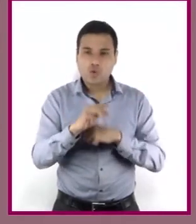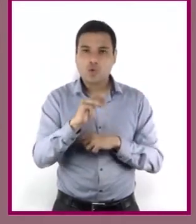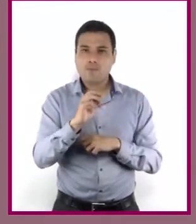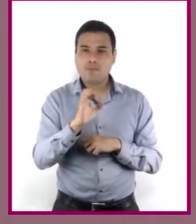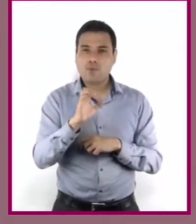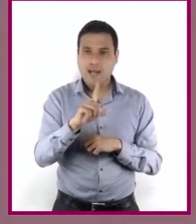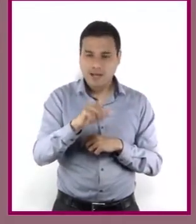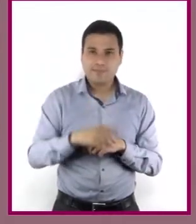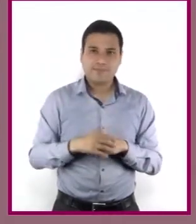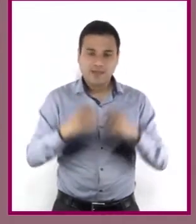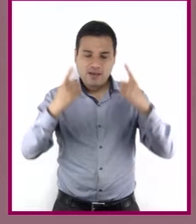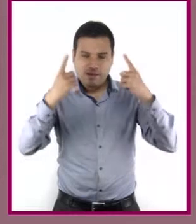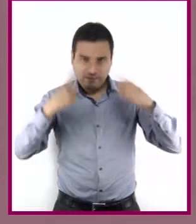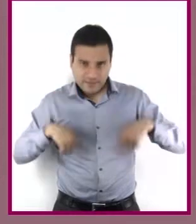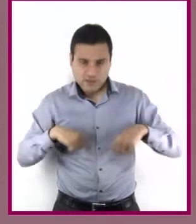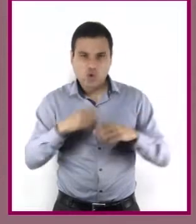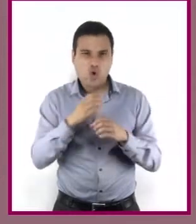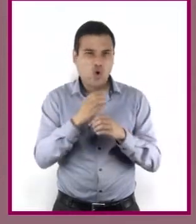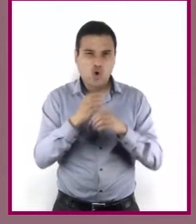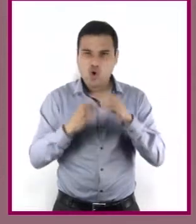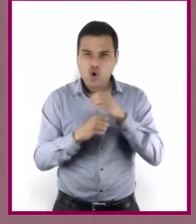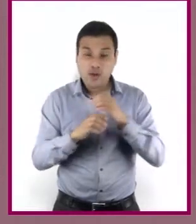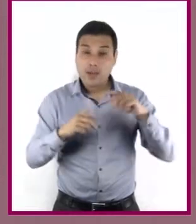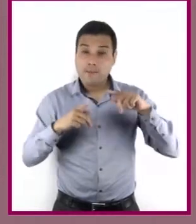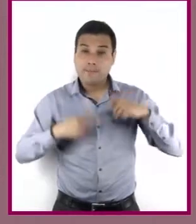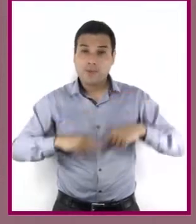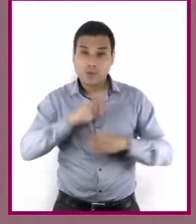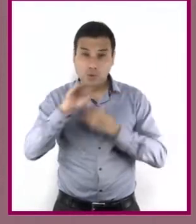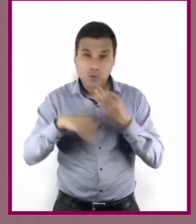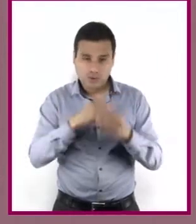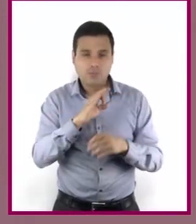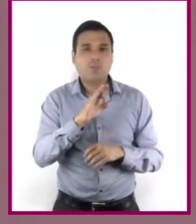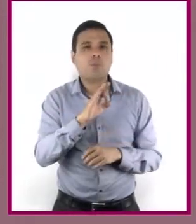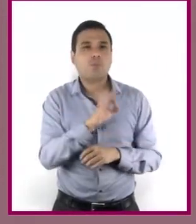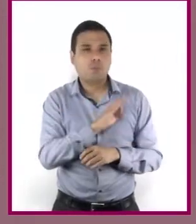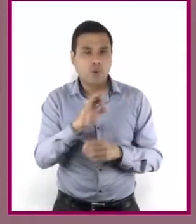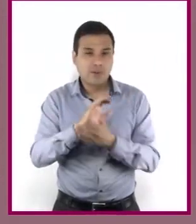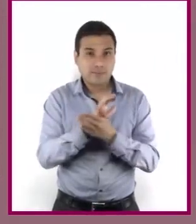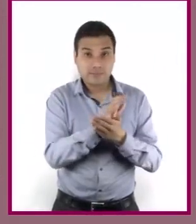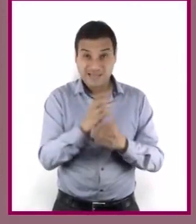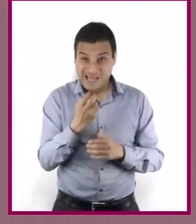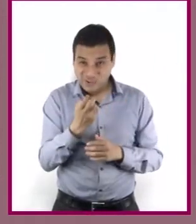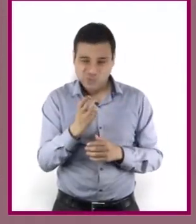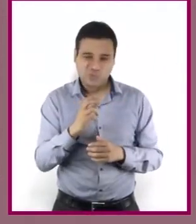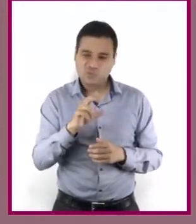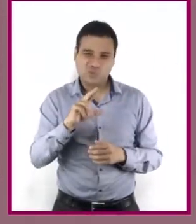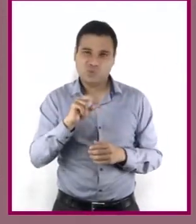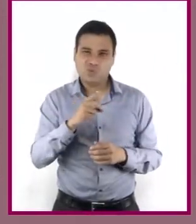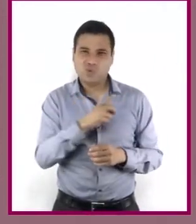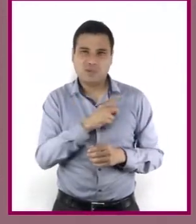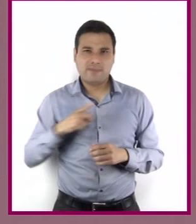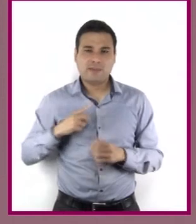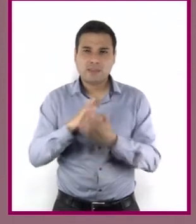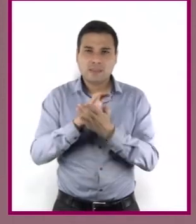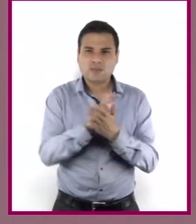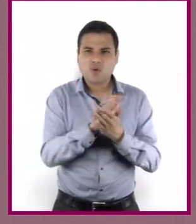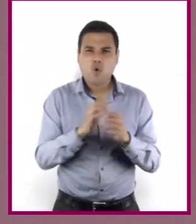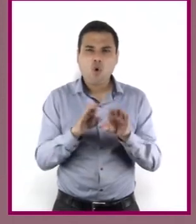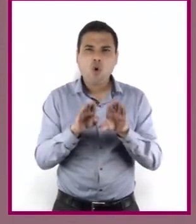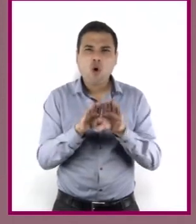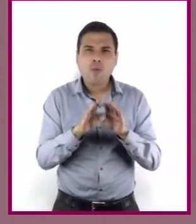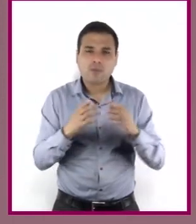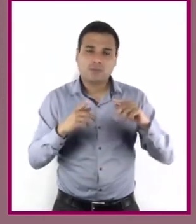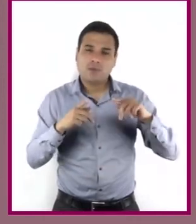y materiales. Todas las personas pueden ser objeto de discriminación, pero nadie se merece vivirla. La discriminación se origina en distintas